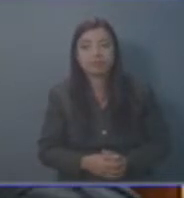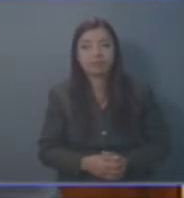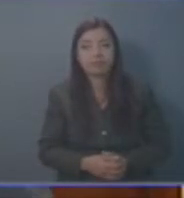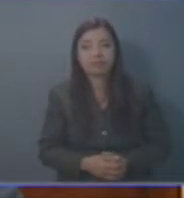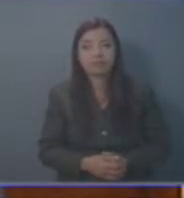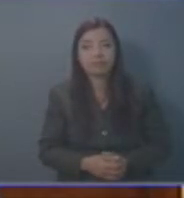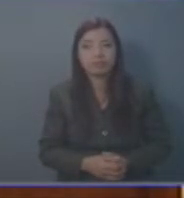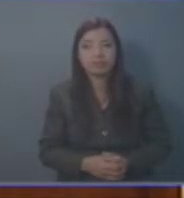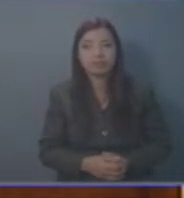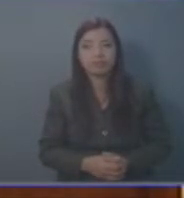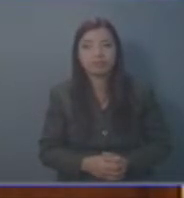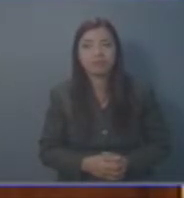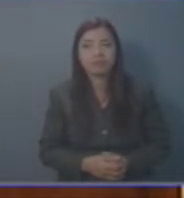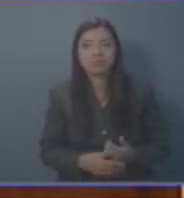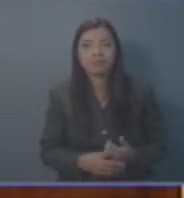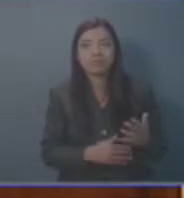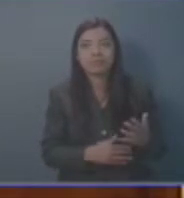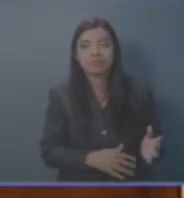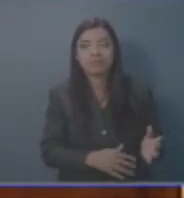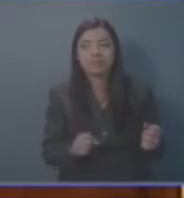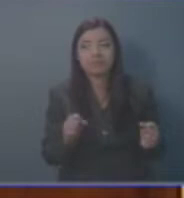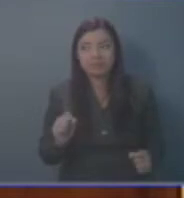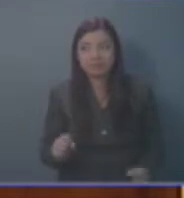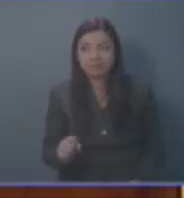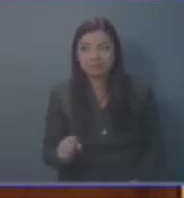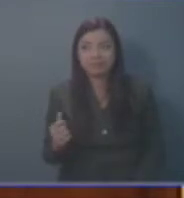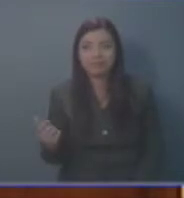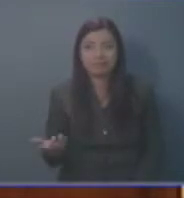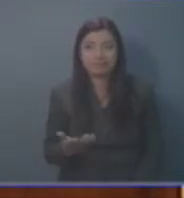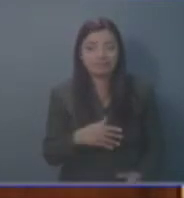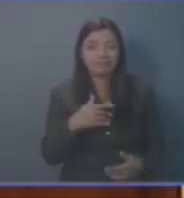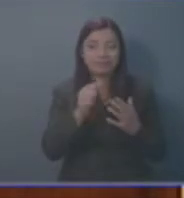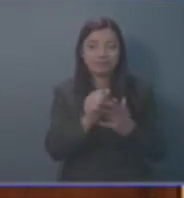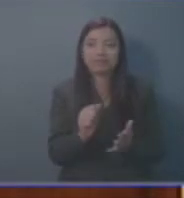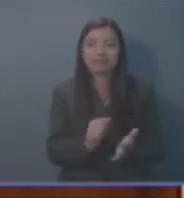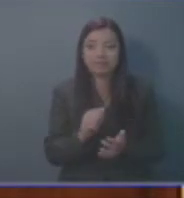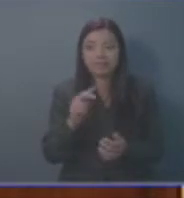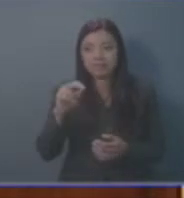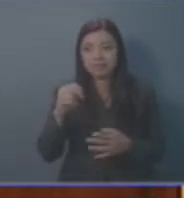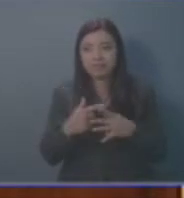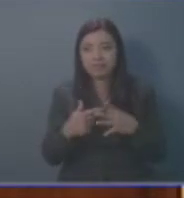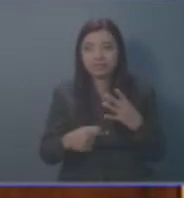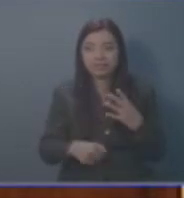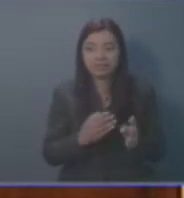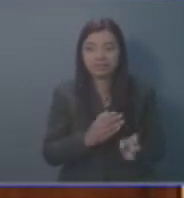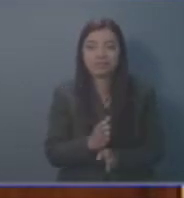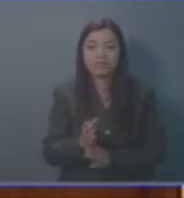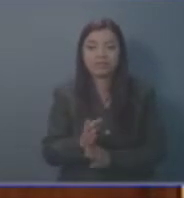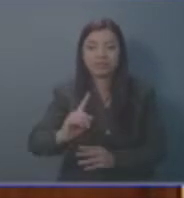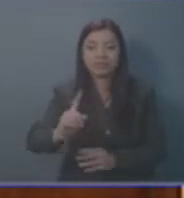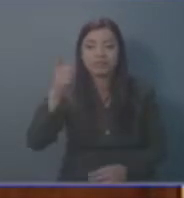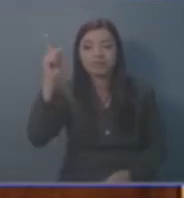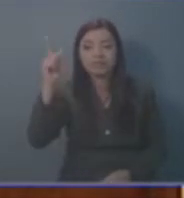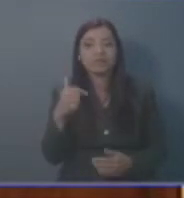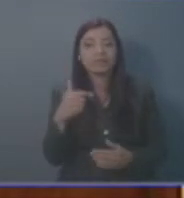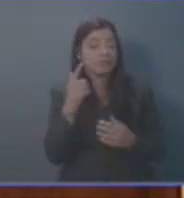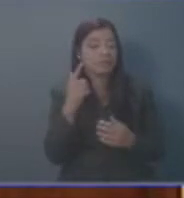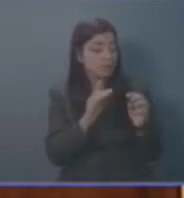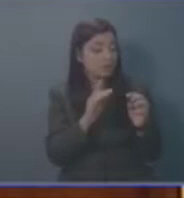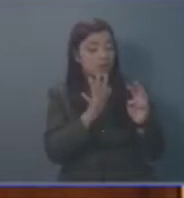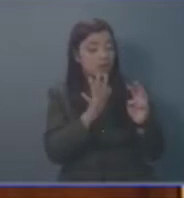ya entrando en materia, con esta reforma al artículo 30 de la ley de la carrera docente y con la incorporación de los